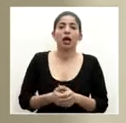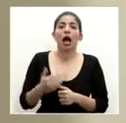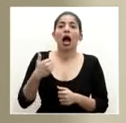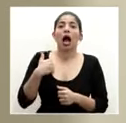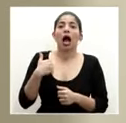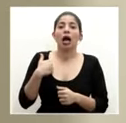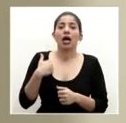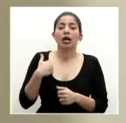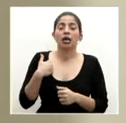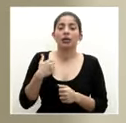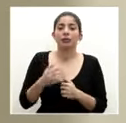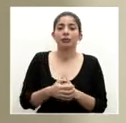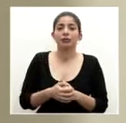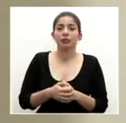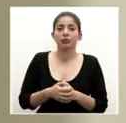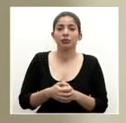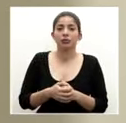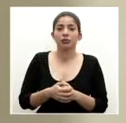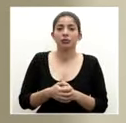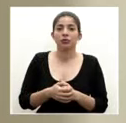Tenemos en este